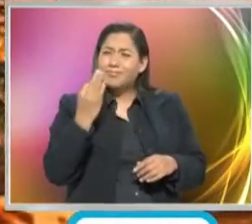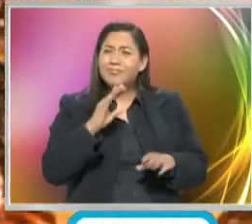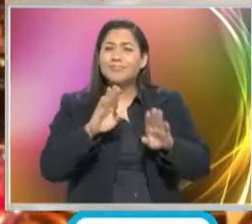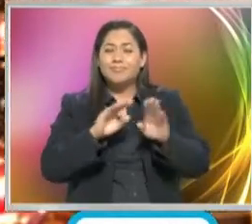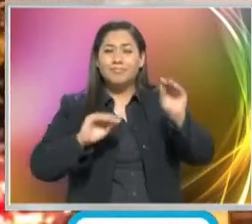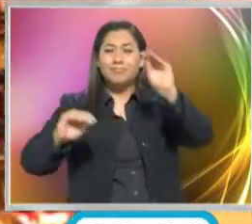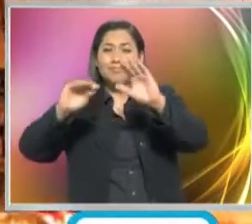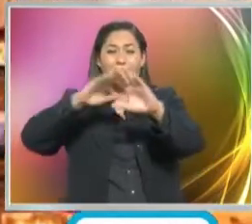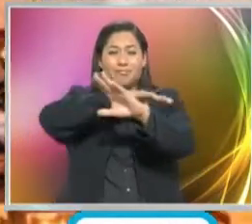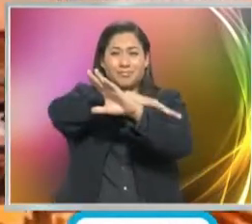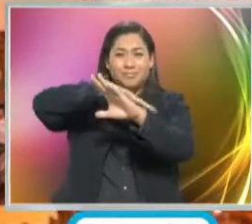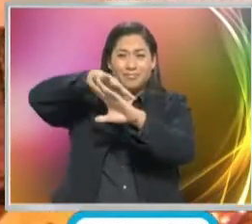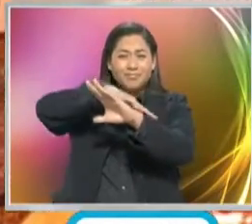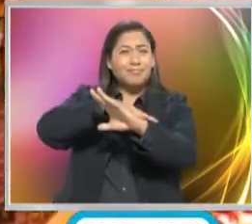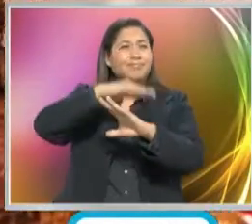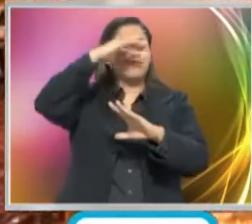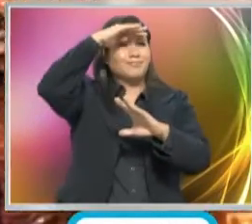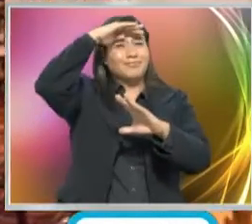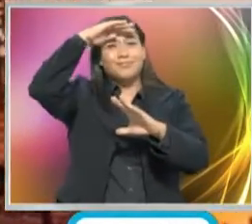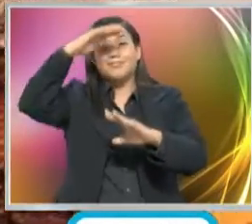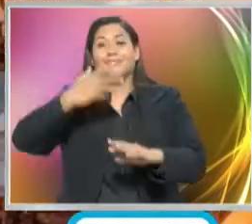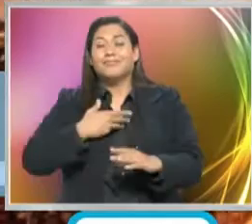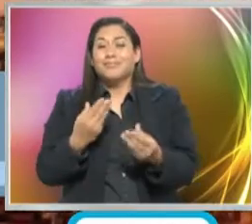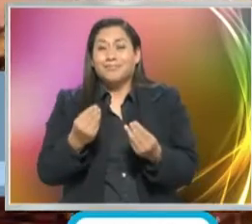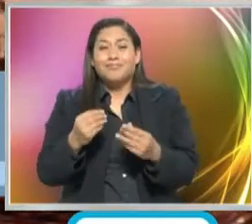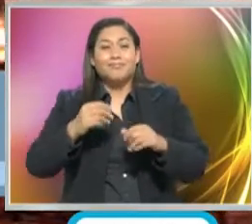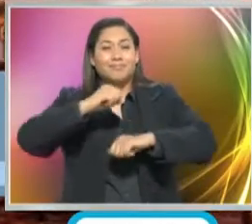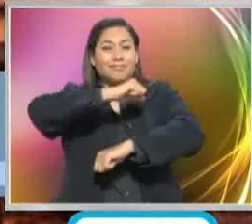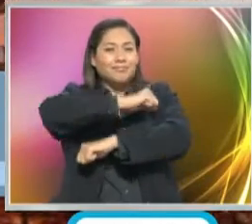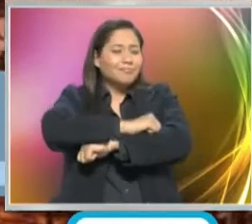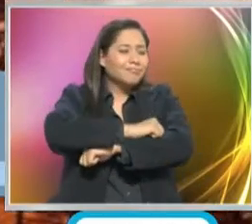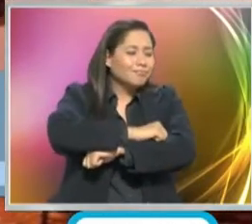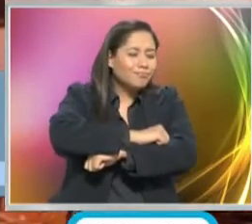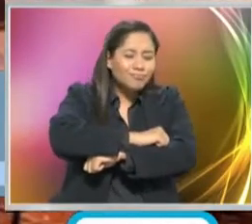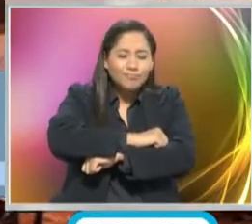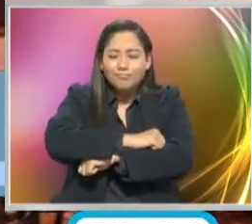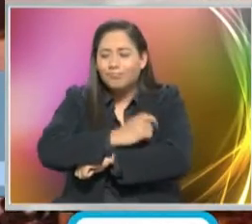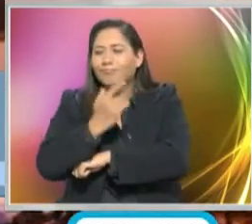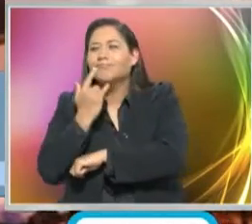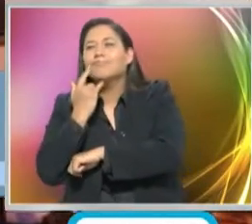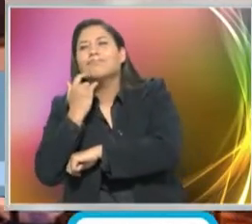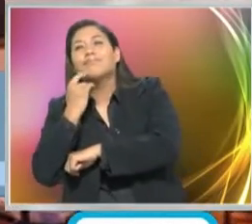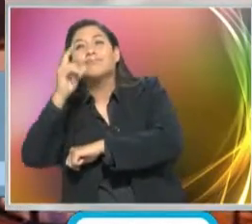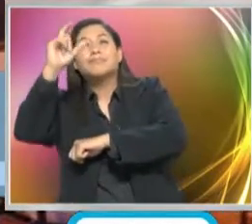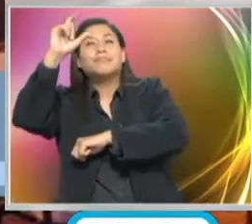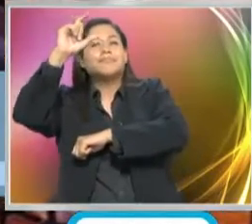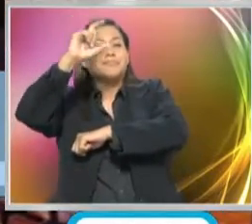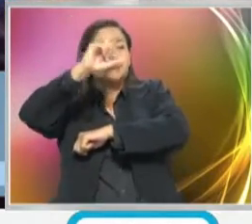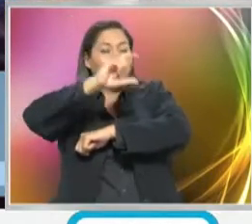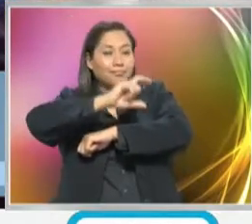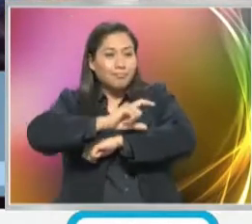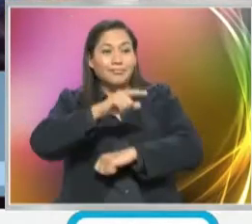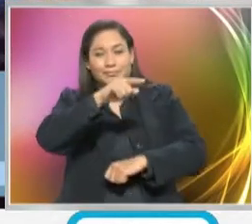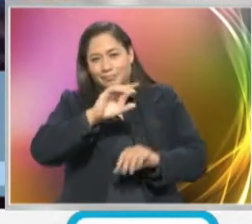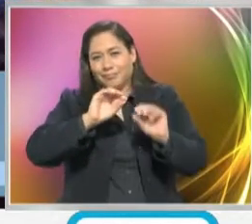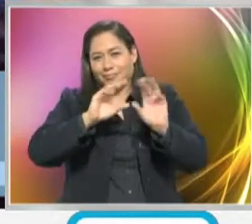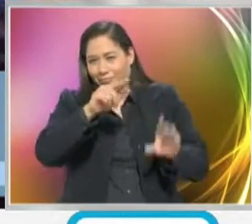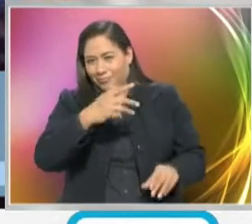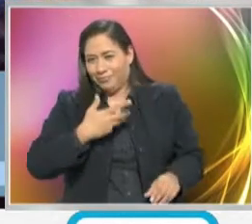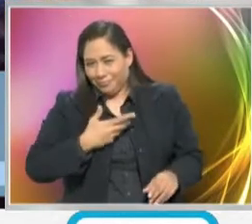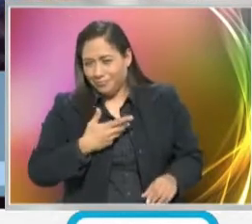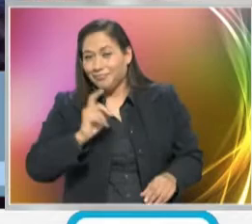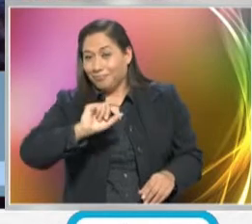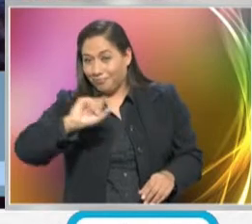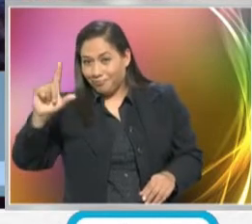en la montaña, encumbrado allá. Tiene muchísimas terrazas donde uno puede efectivamente admirar los atardeceres. Sí. Y claro, ahí tenemos